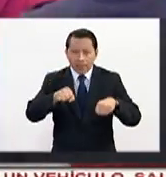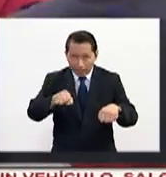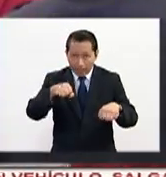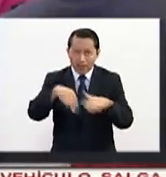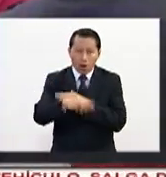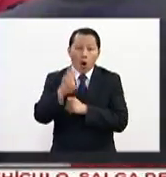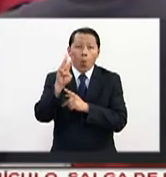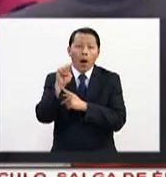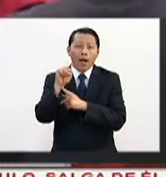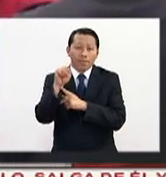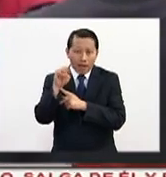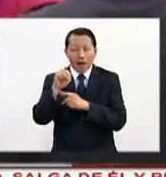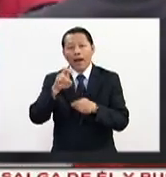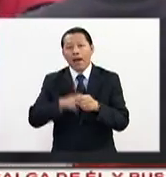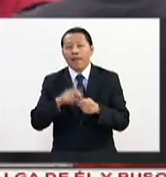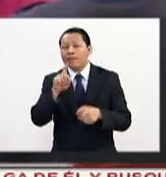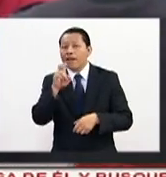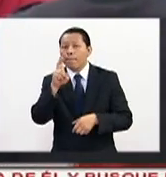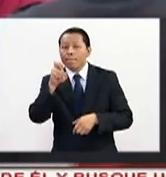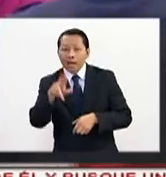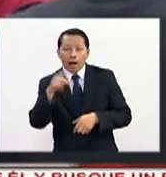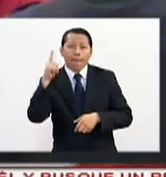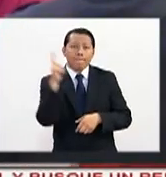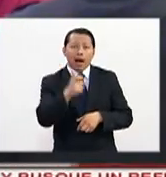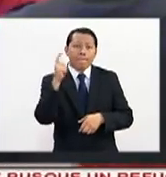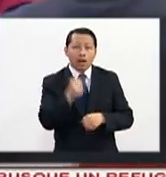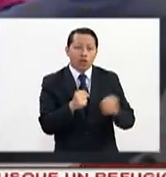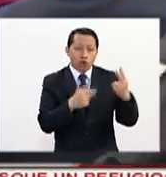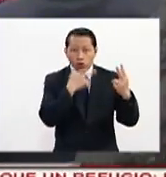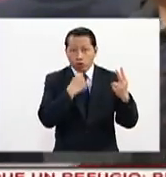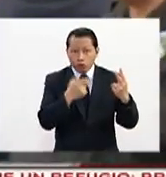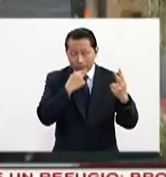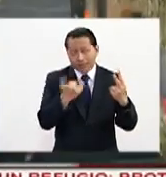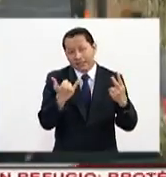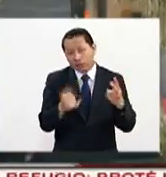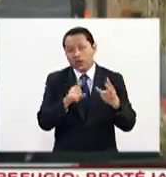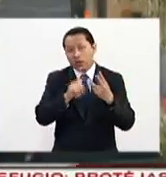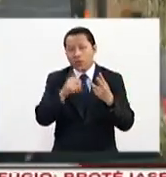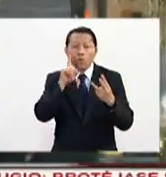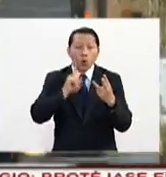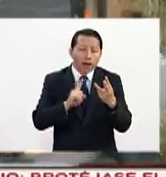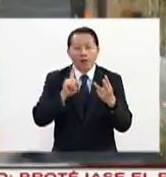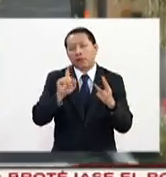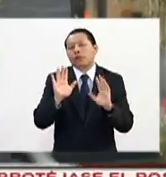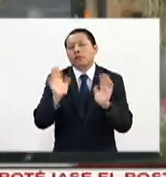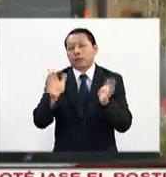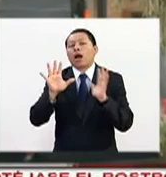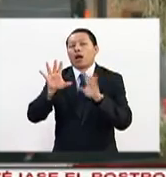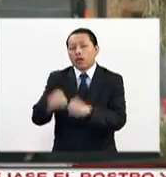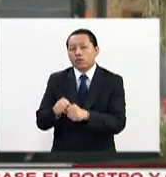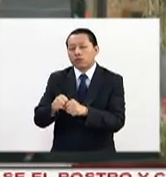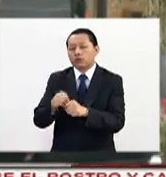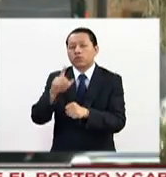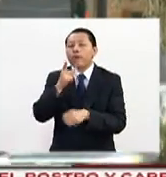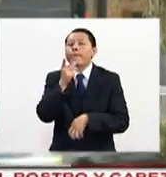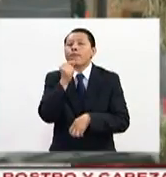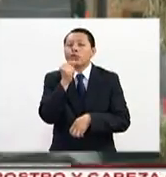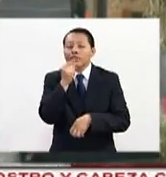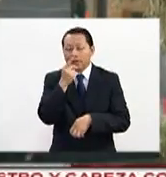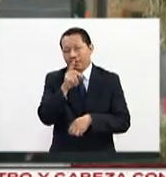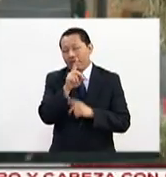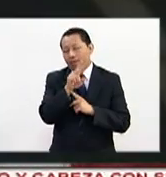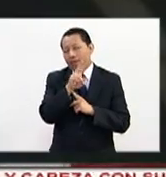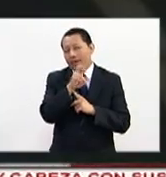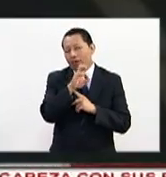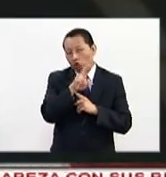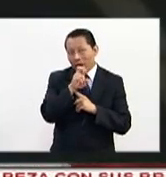de Walmart en Thornton, Denver, y asesinó a 2 hombres y una mujer, fue capturado. El portavoz de la policía de Thornton, Víctor